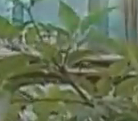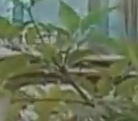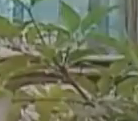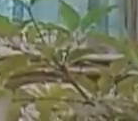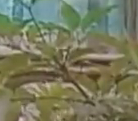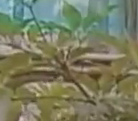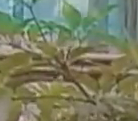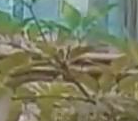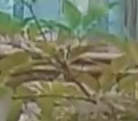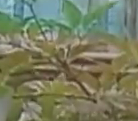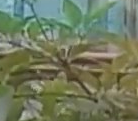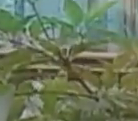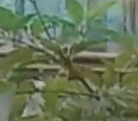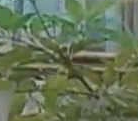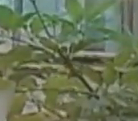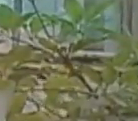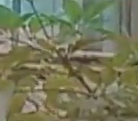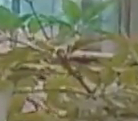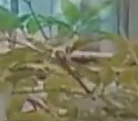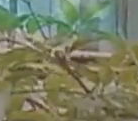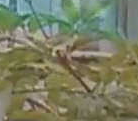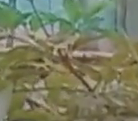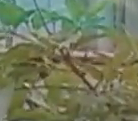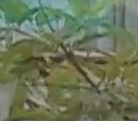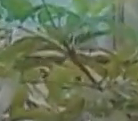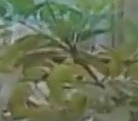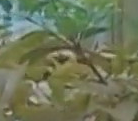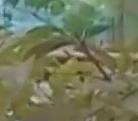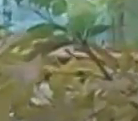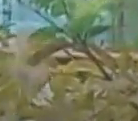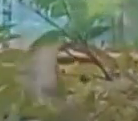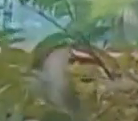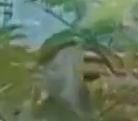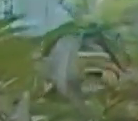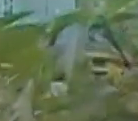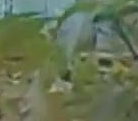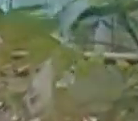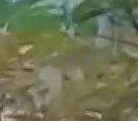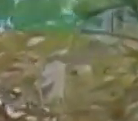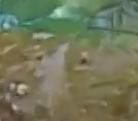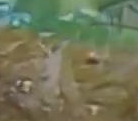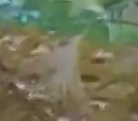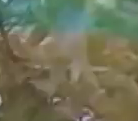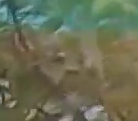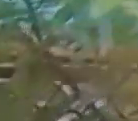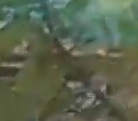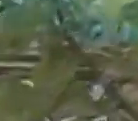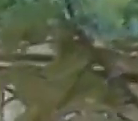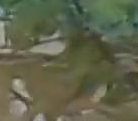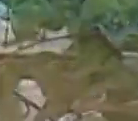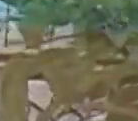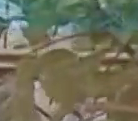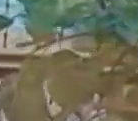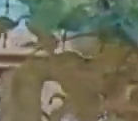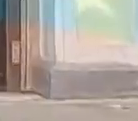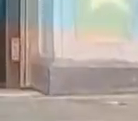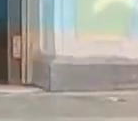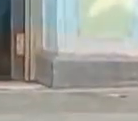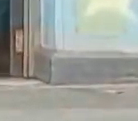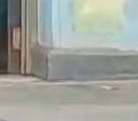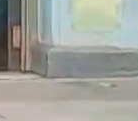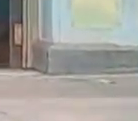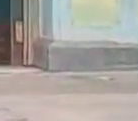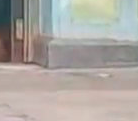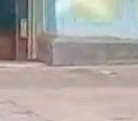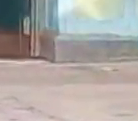alianza perfecta para poder obtener los 10 millones de votos en el país. ¿Tienen ustedes